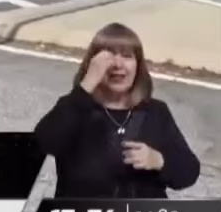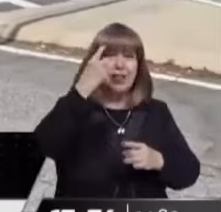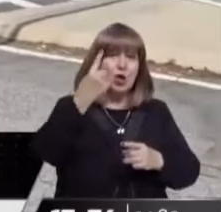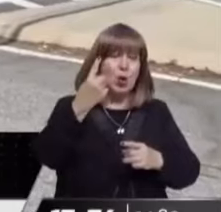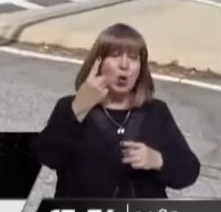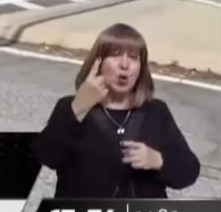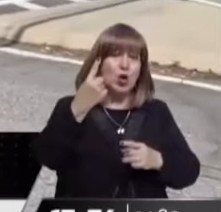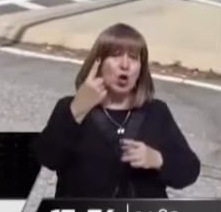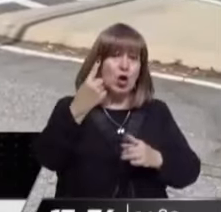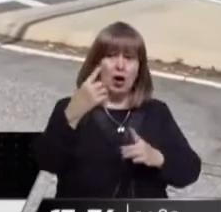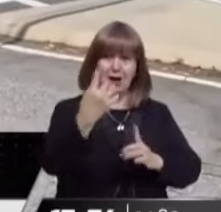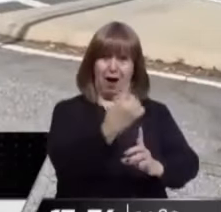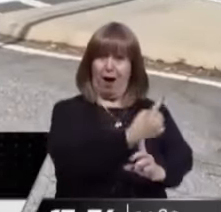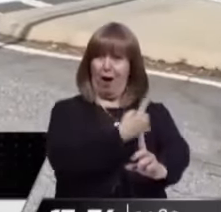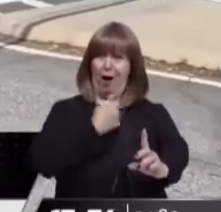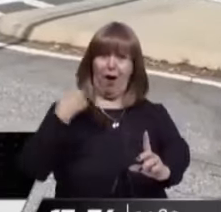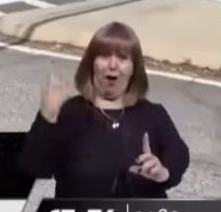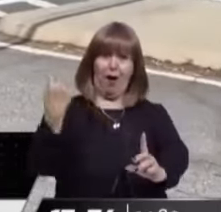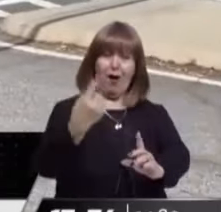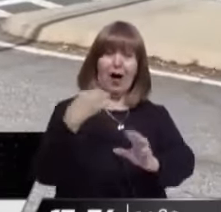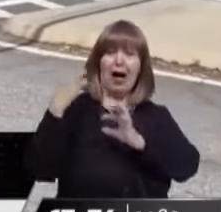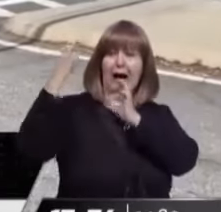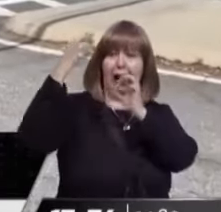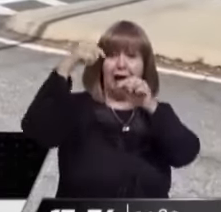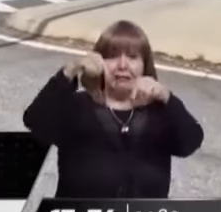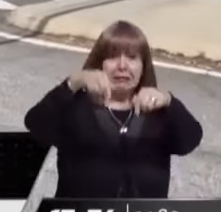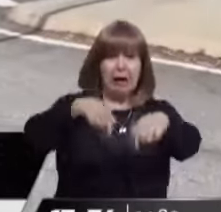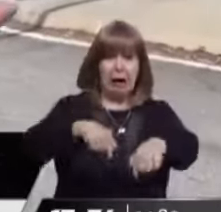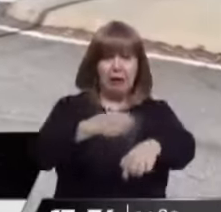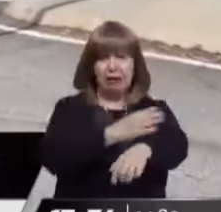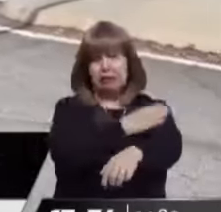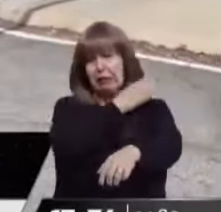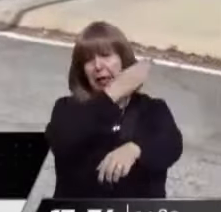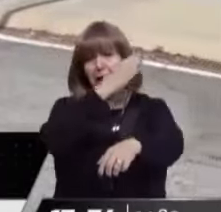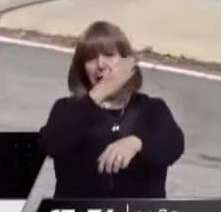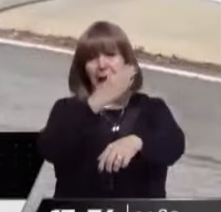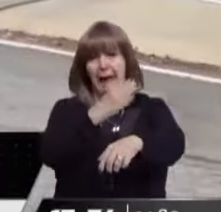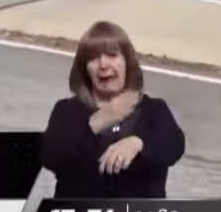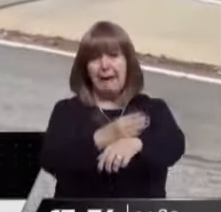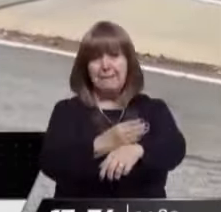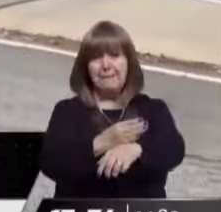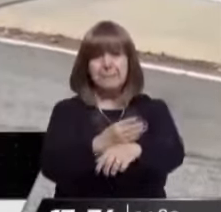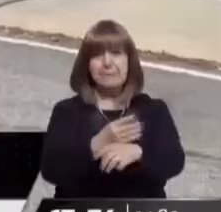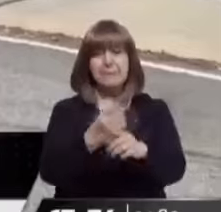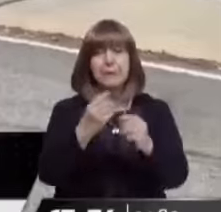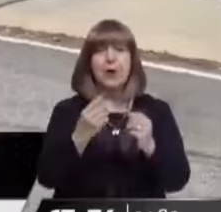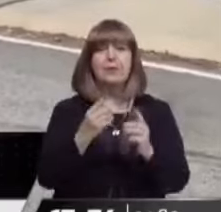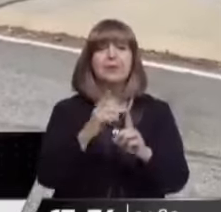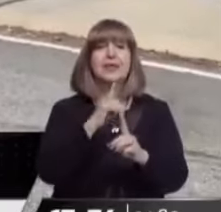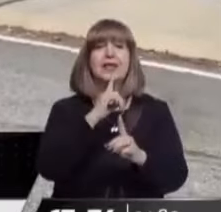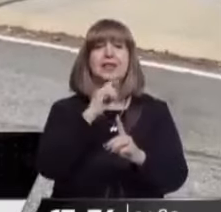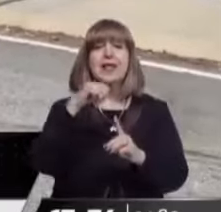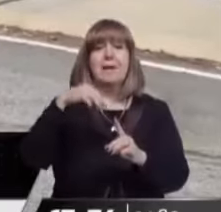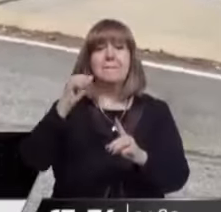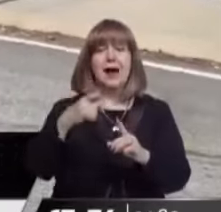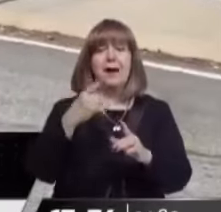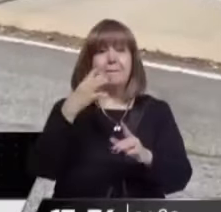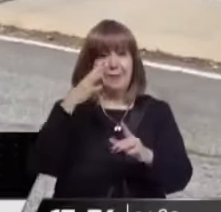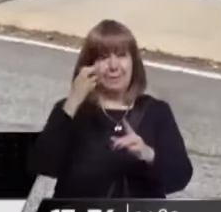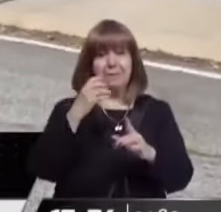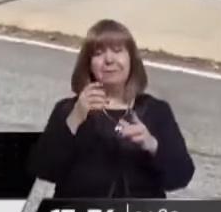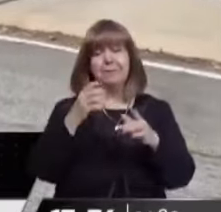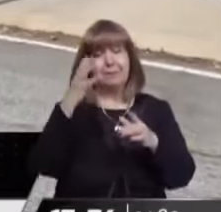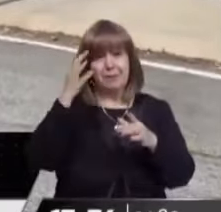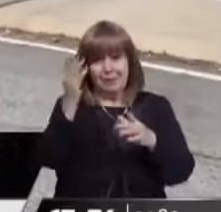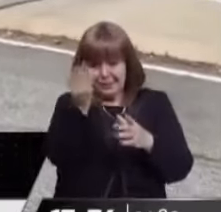1921 en afectar a esta zona de Tampa. No para imaginarnos, para saber dónde está esto. Imagínense la península de